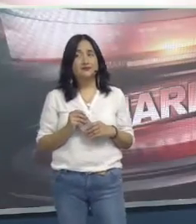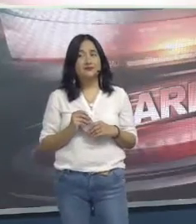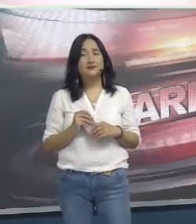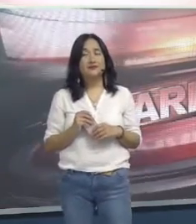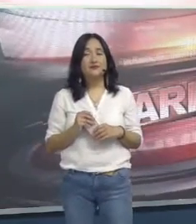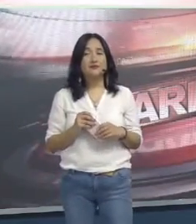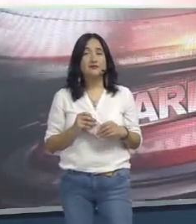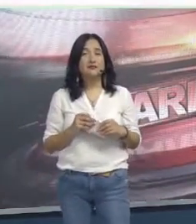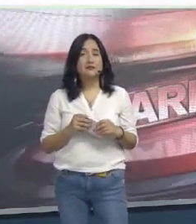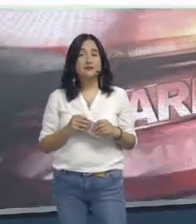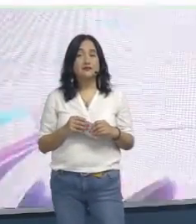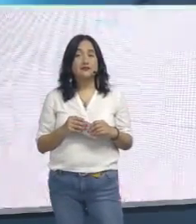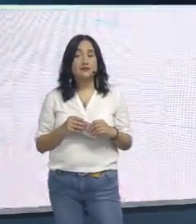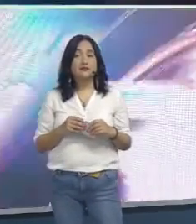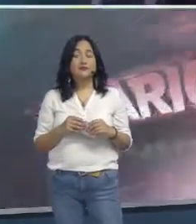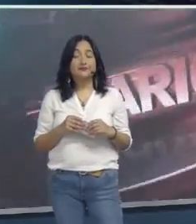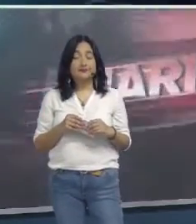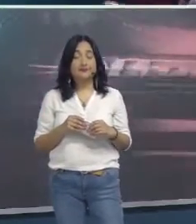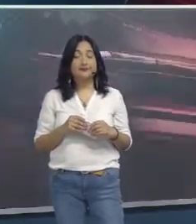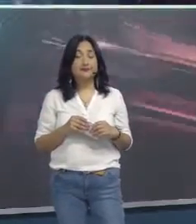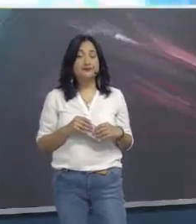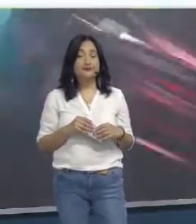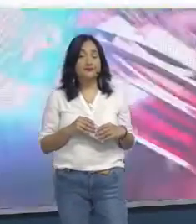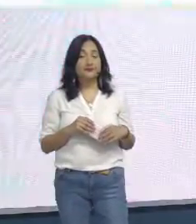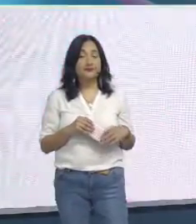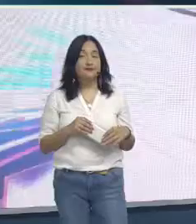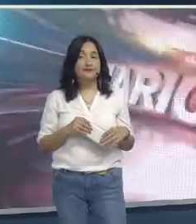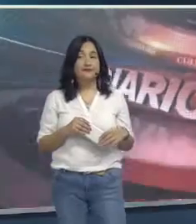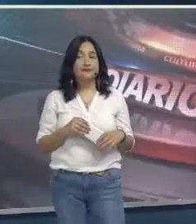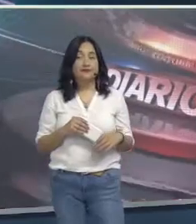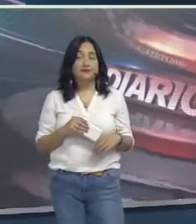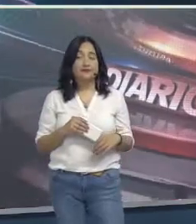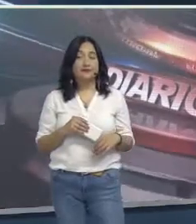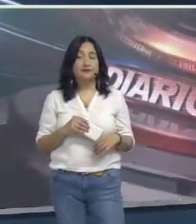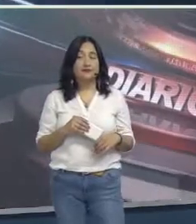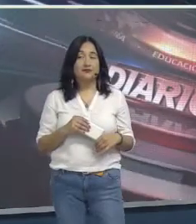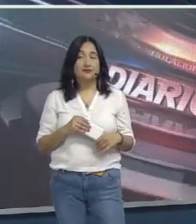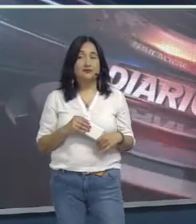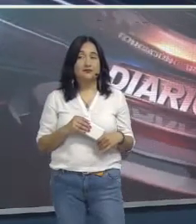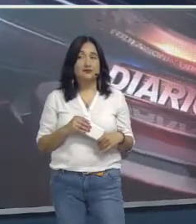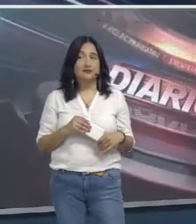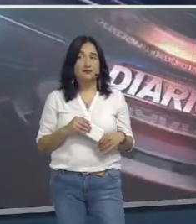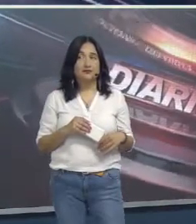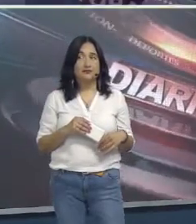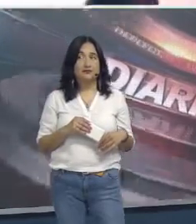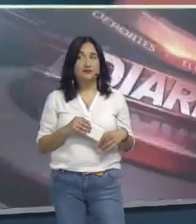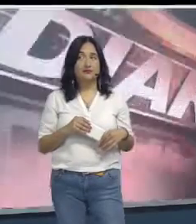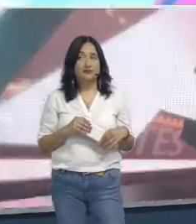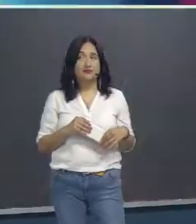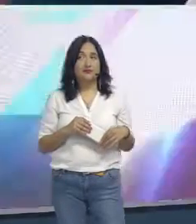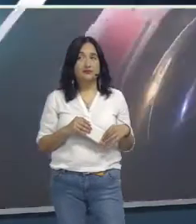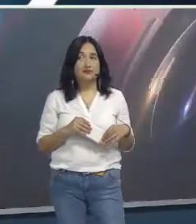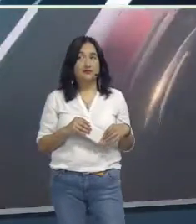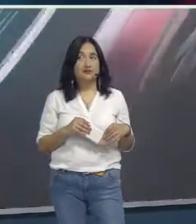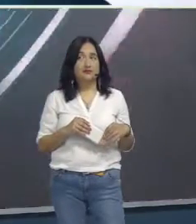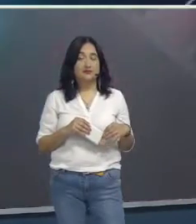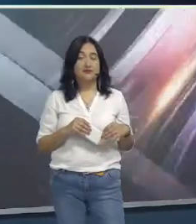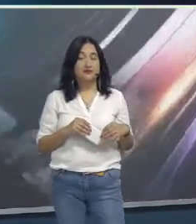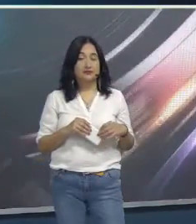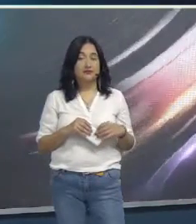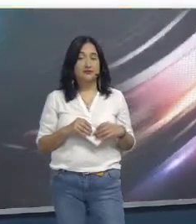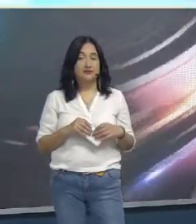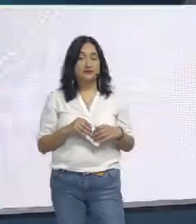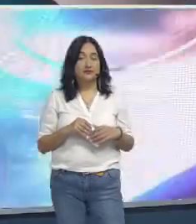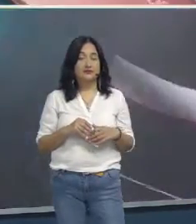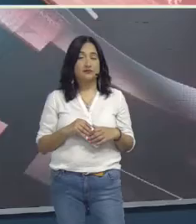sucedió en la Secretaría de Atención y Transporte, el Ministerio de Salud Pública de manera inmediata puso a disposición sus equipos para poder hacer